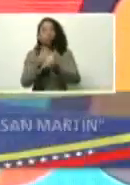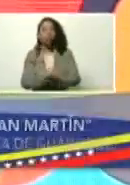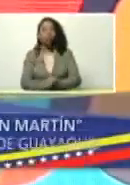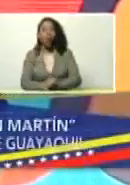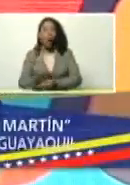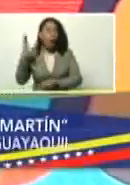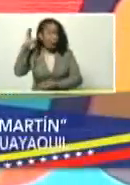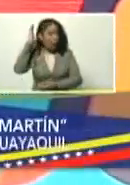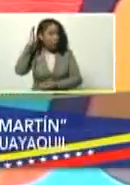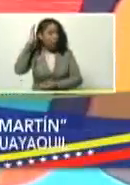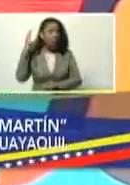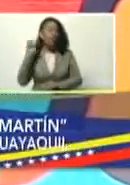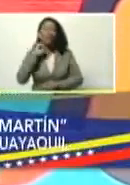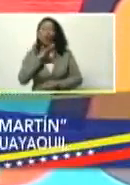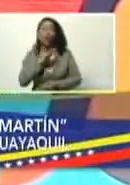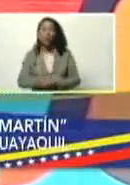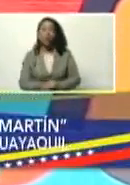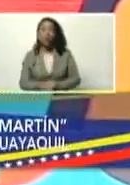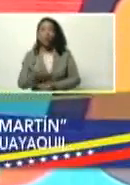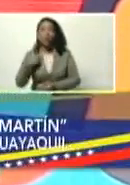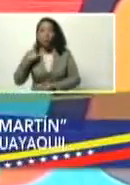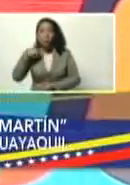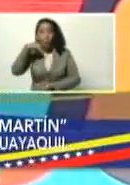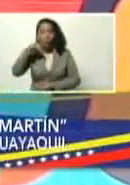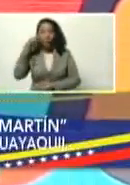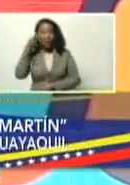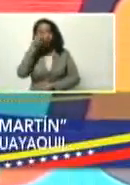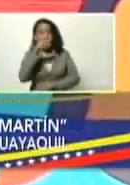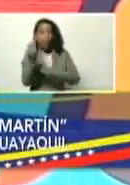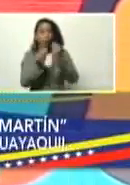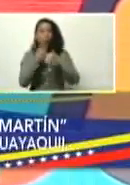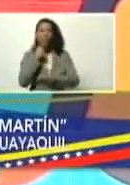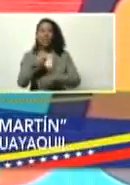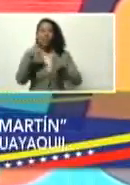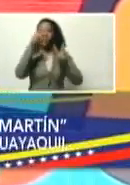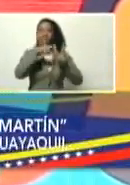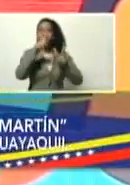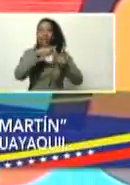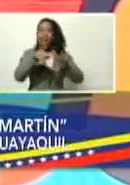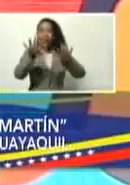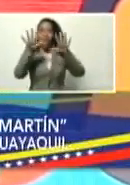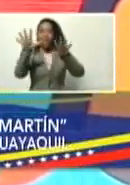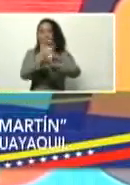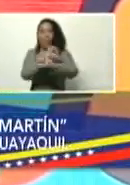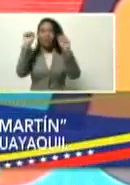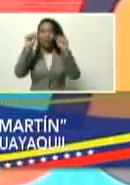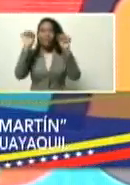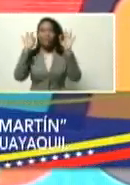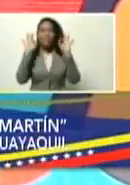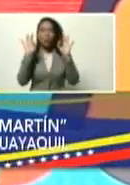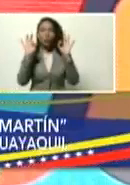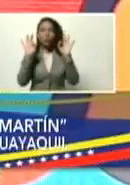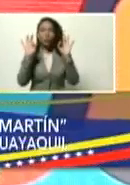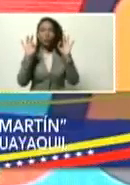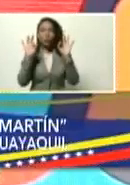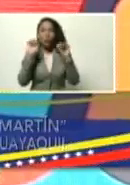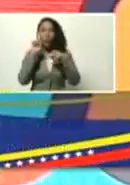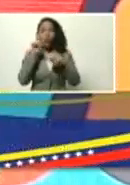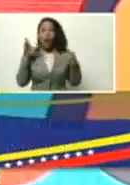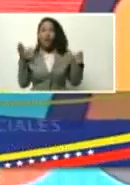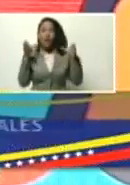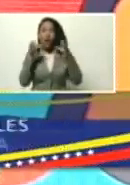la conciencia histórica. Yo estaba viendo hoy, como decía, en Venezolana de Televisión, a las 10 de la mañana en punto, una